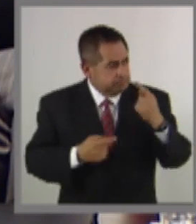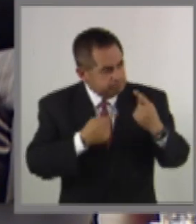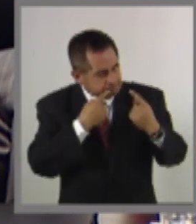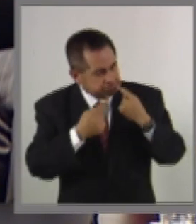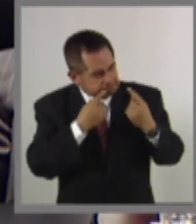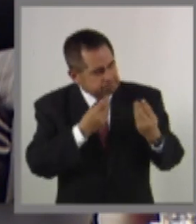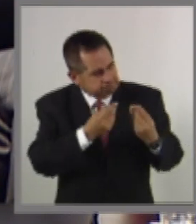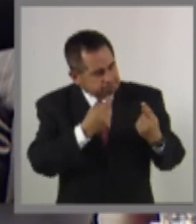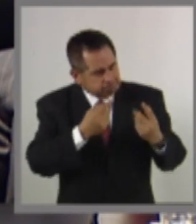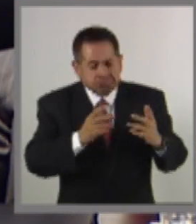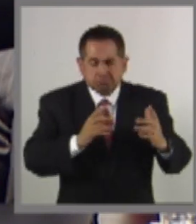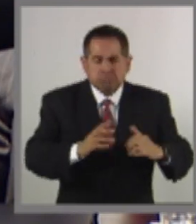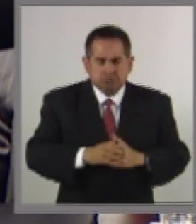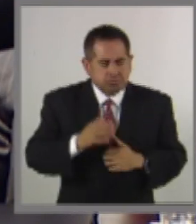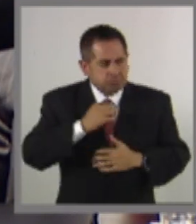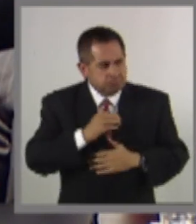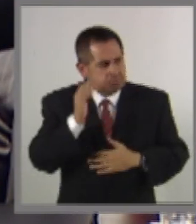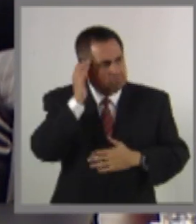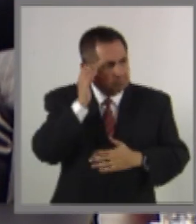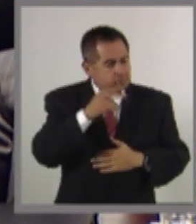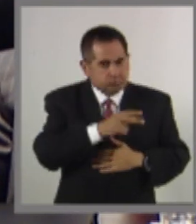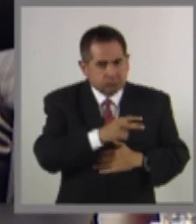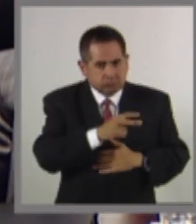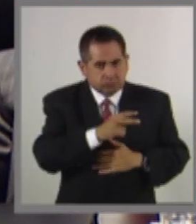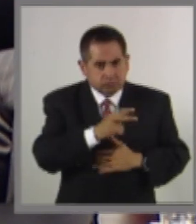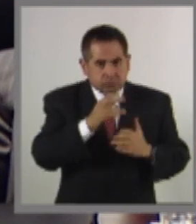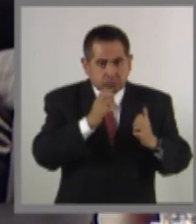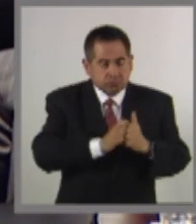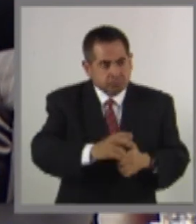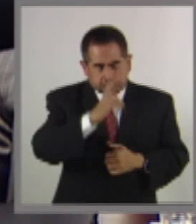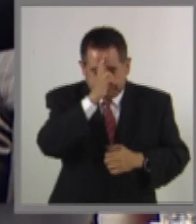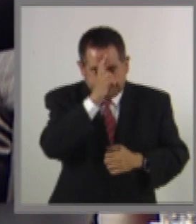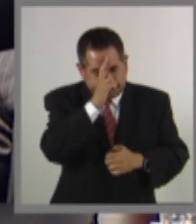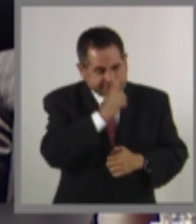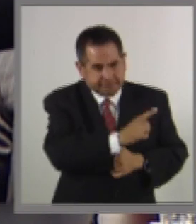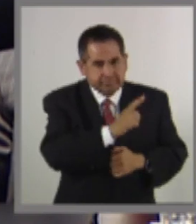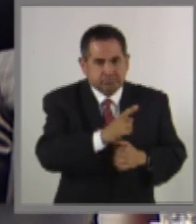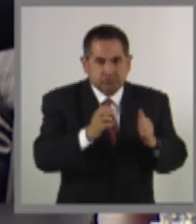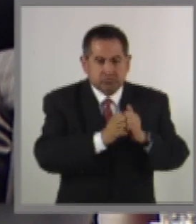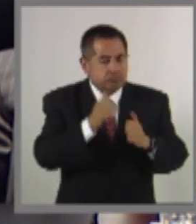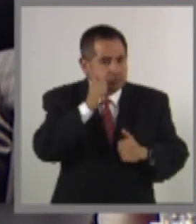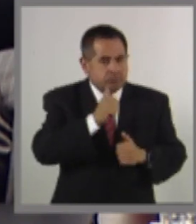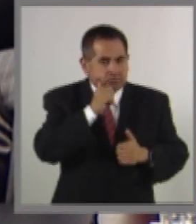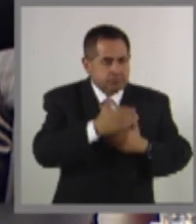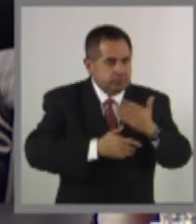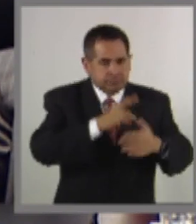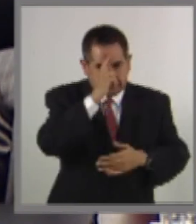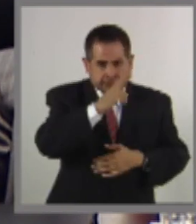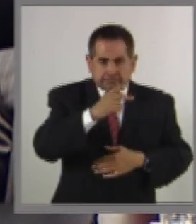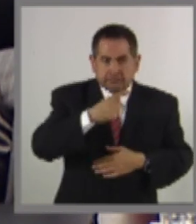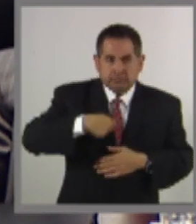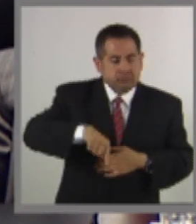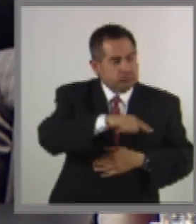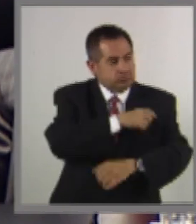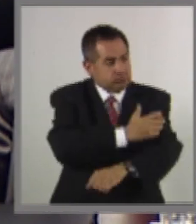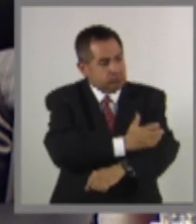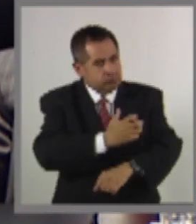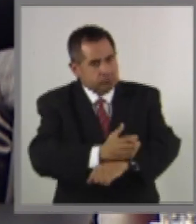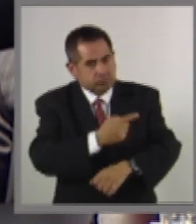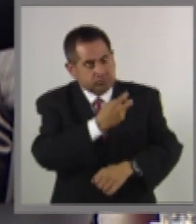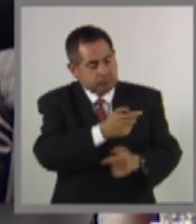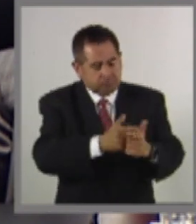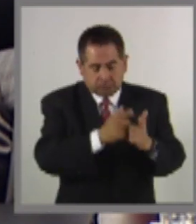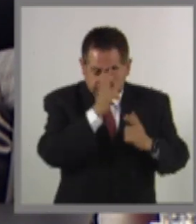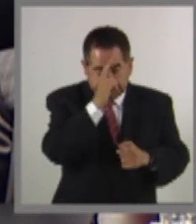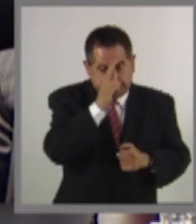Reflexionamos, te escuché y respeté la decisión, como debo hacerlo, de mis compañeras y compañeros de ese